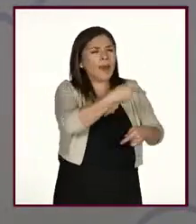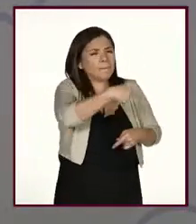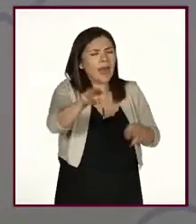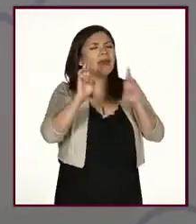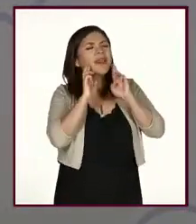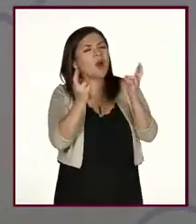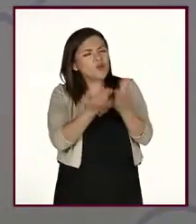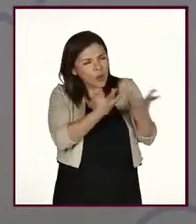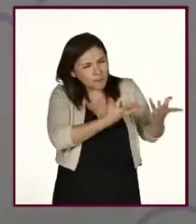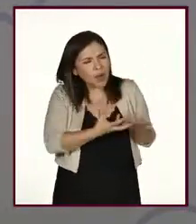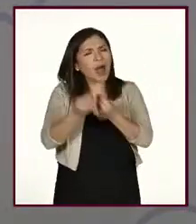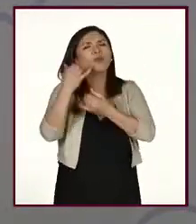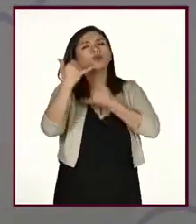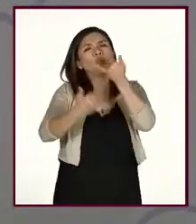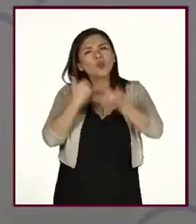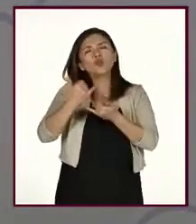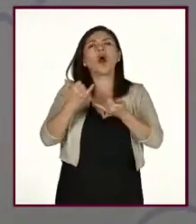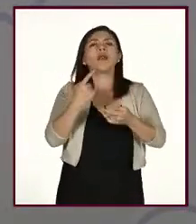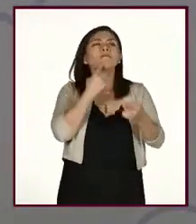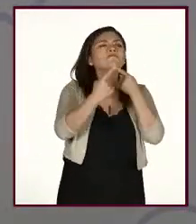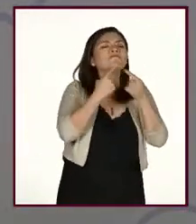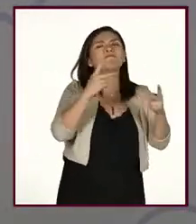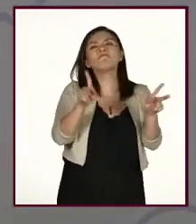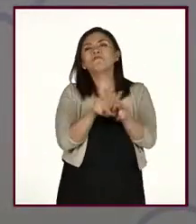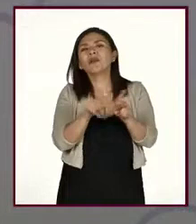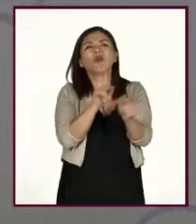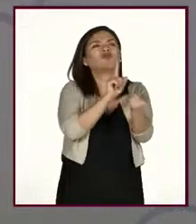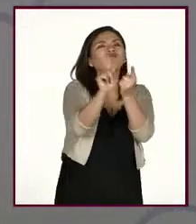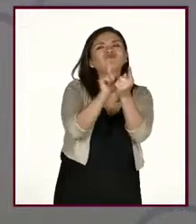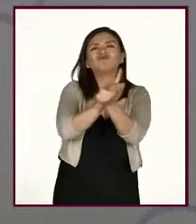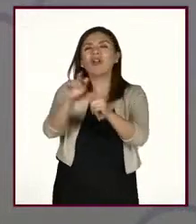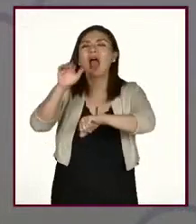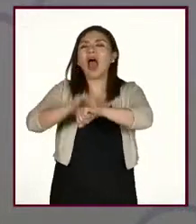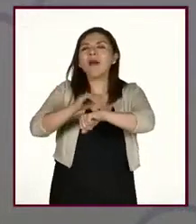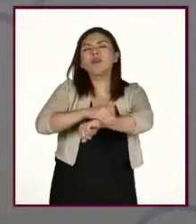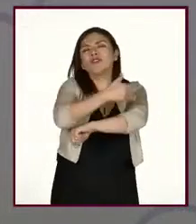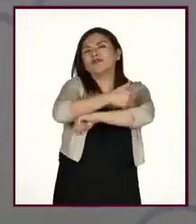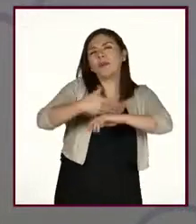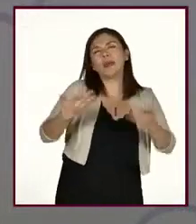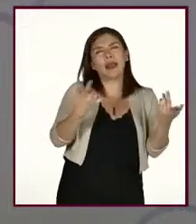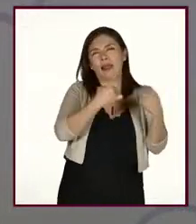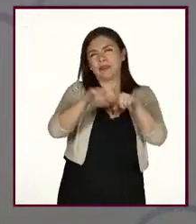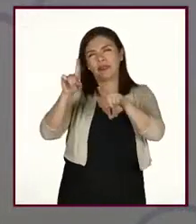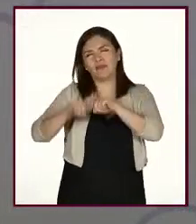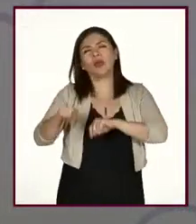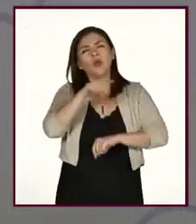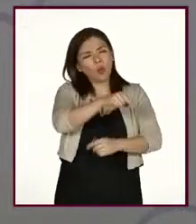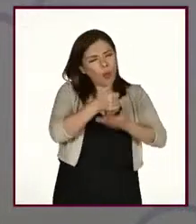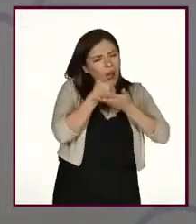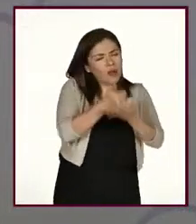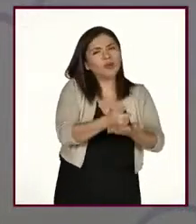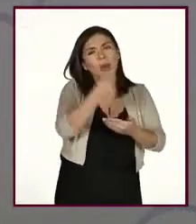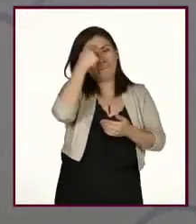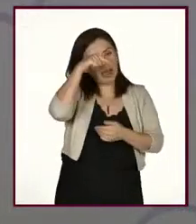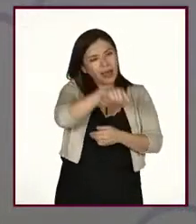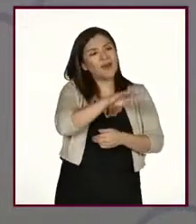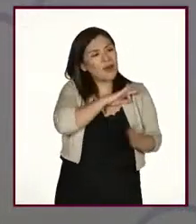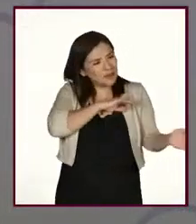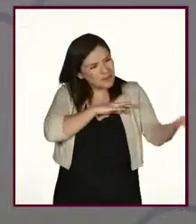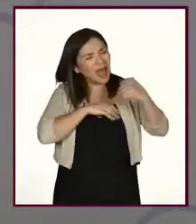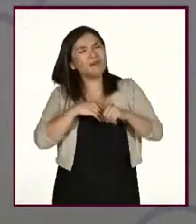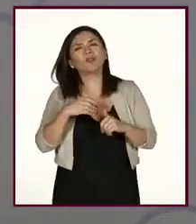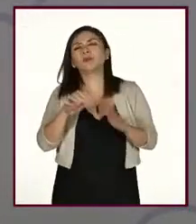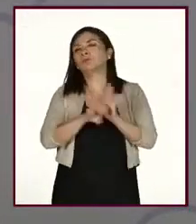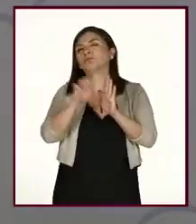reunión familiar, a que convivan con los primos, con los familiares, buscar la interacción a lo